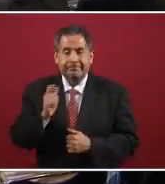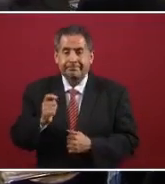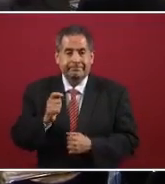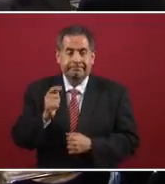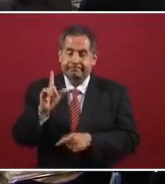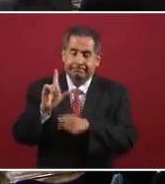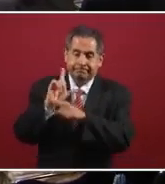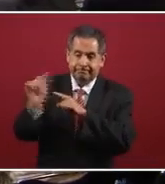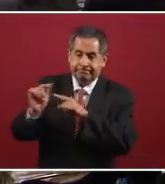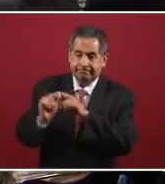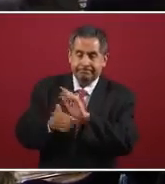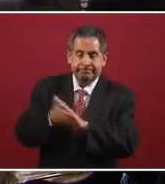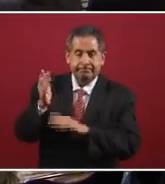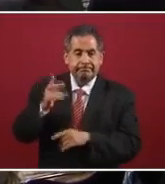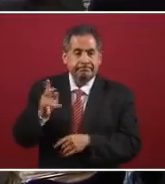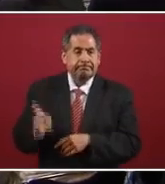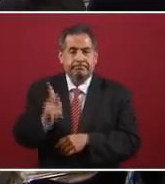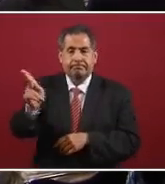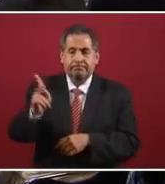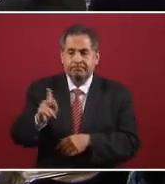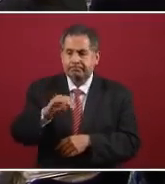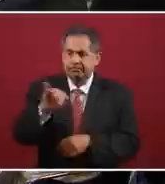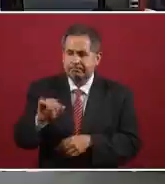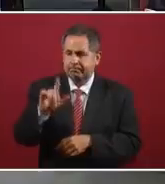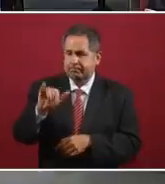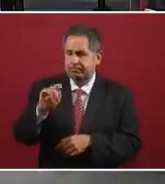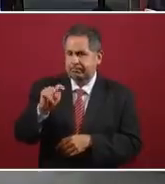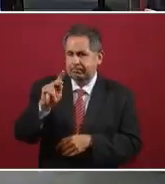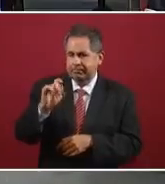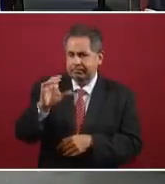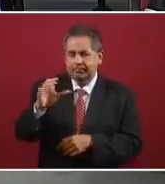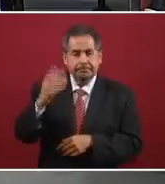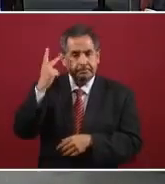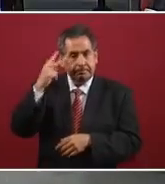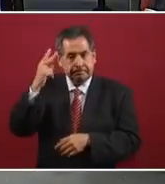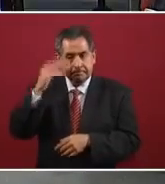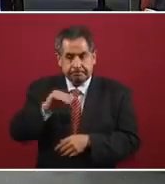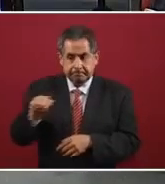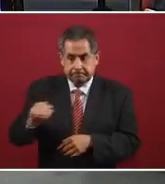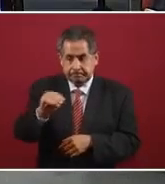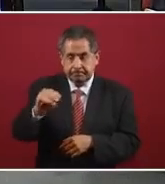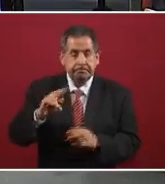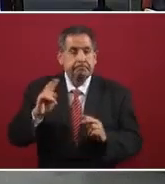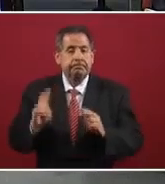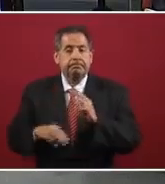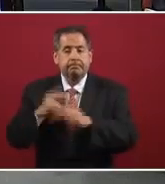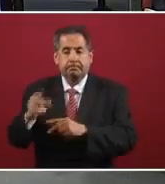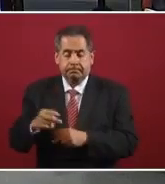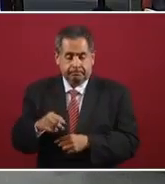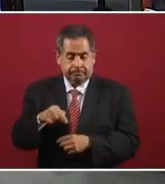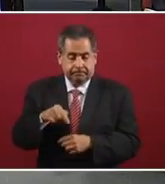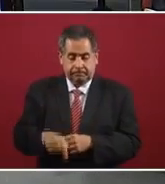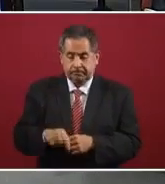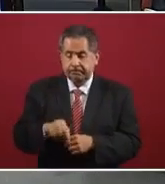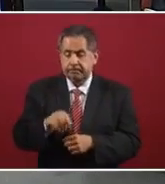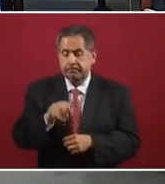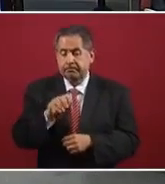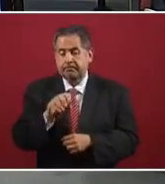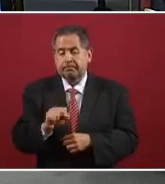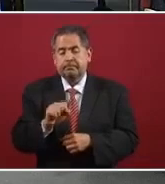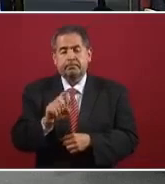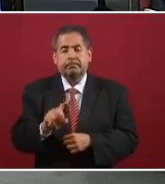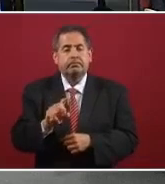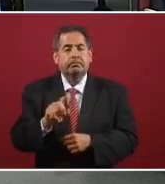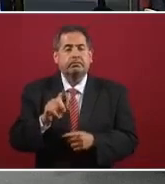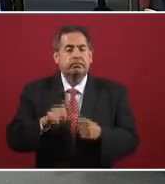salir a Jilotepec, vamos a una gira, vamos a estar este fin de semana